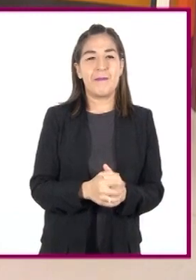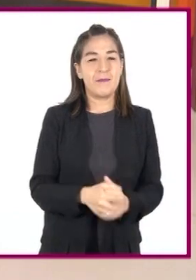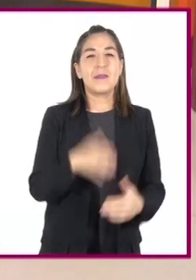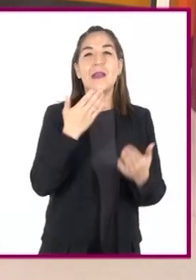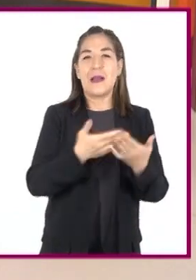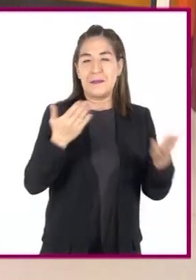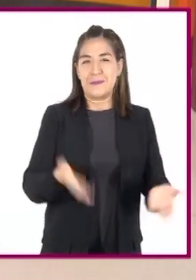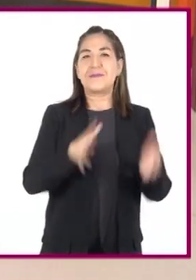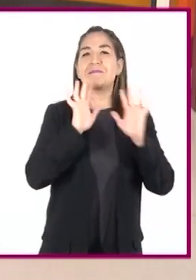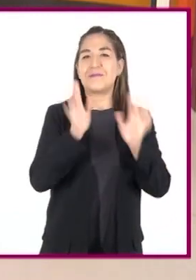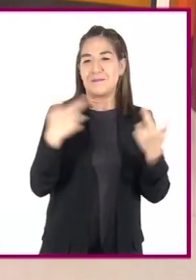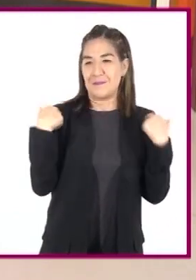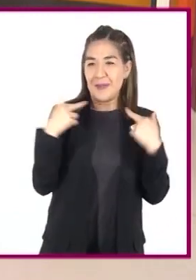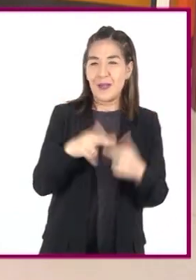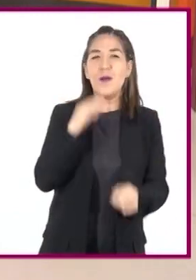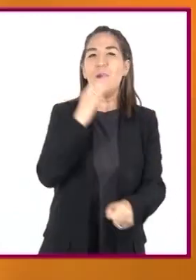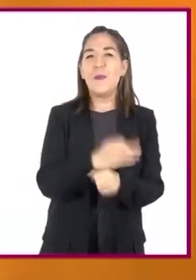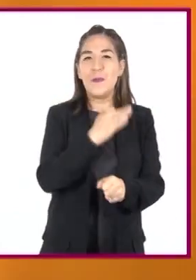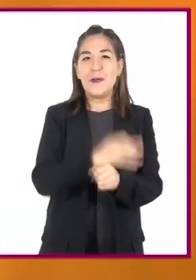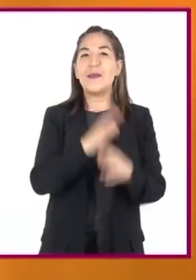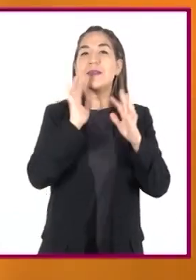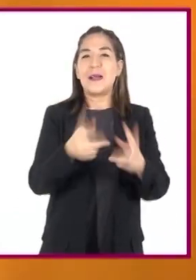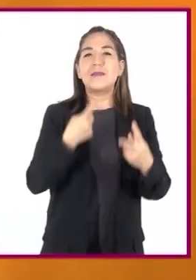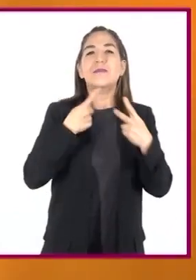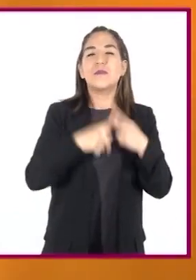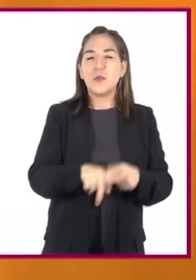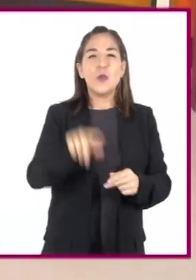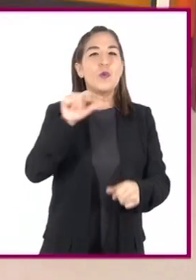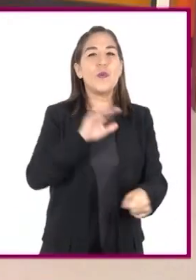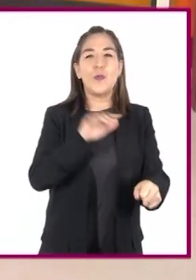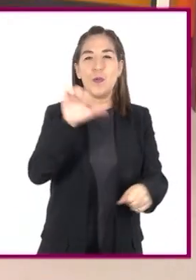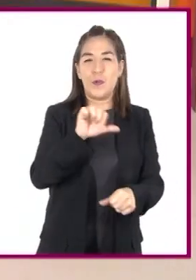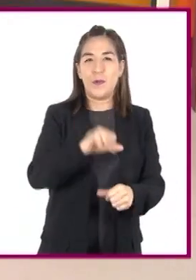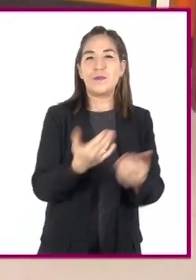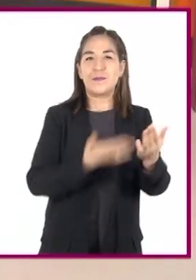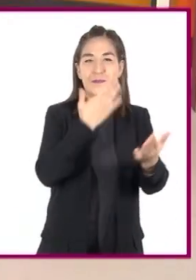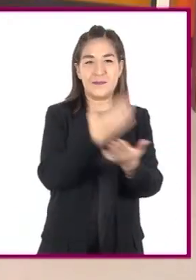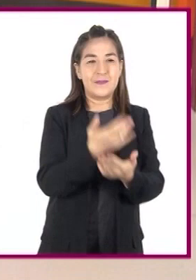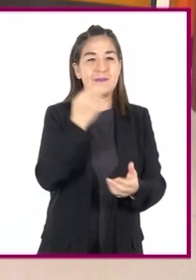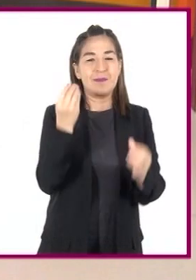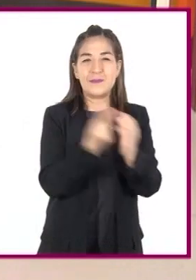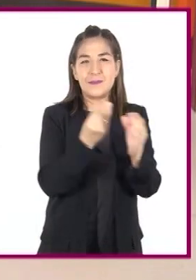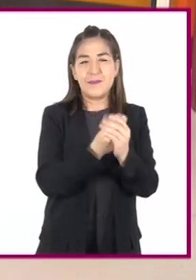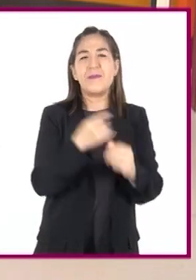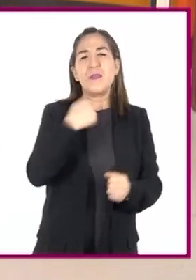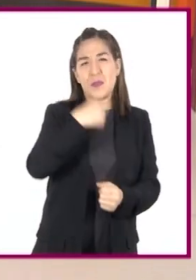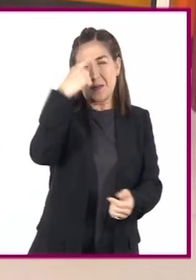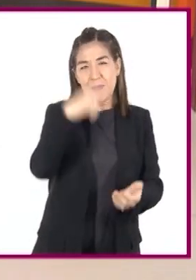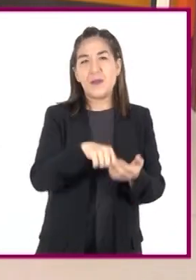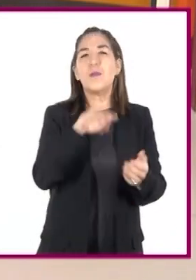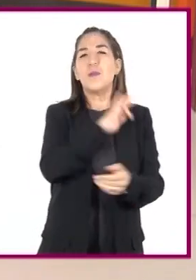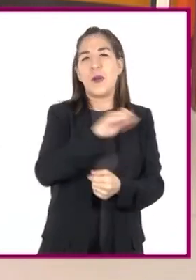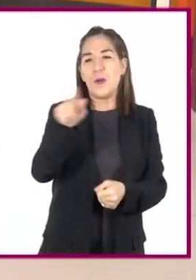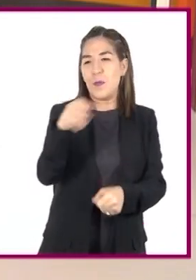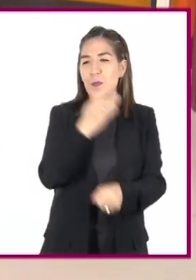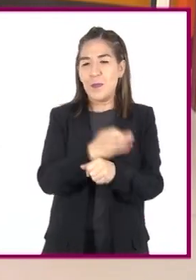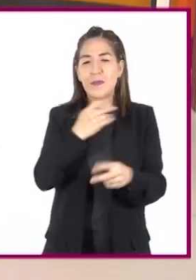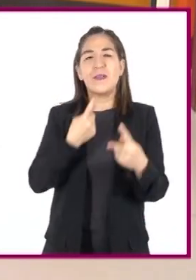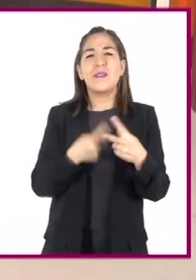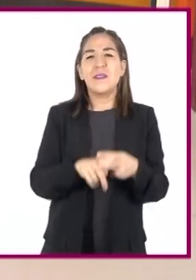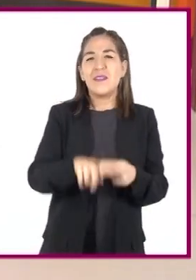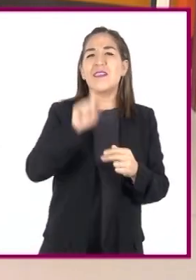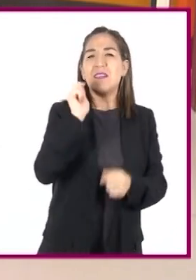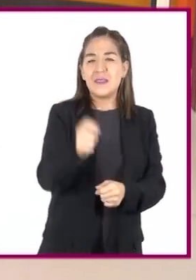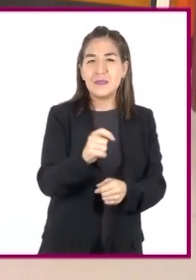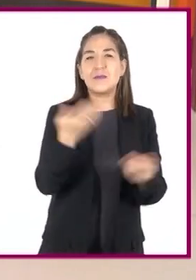Ahora sí, profesor, dediquémonos al propósito de este día. Y creo que puede iniciar haciendo referencia